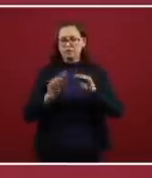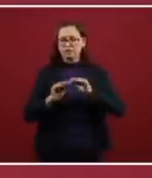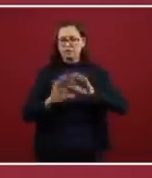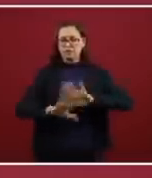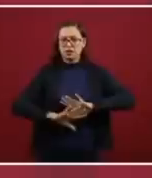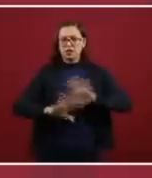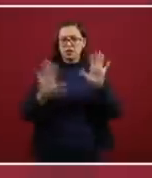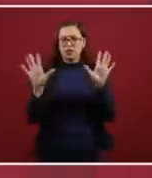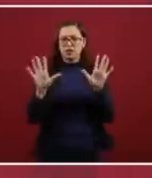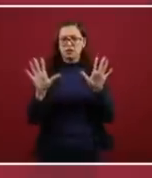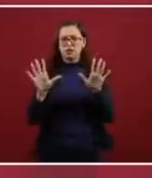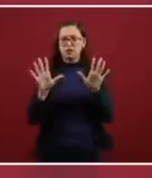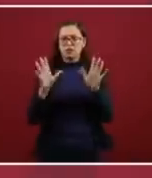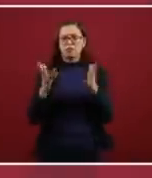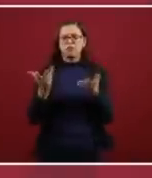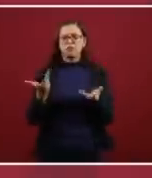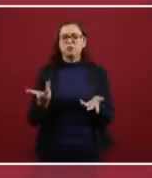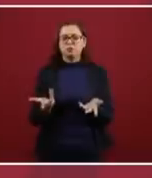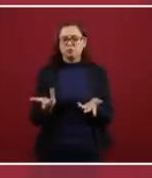de que